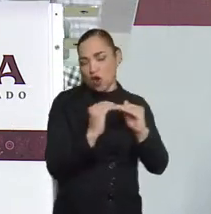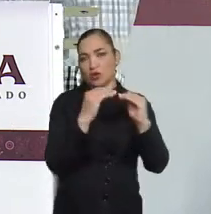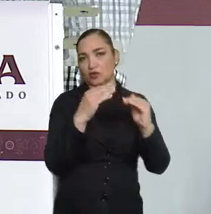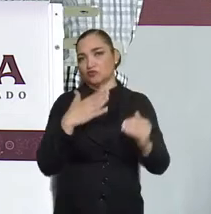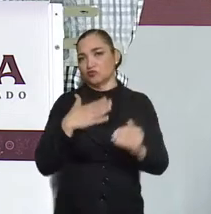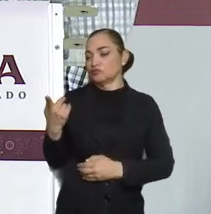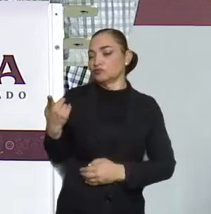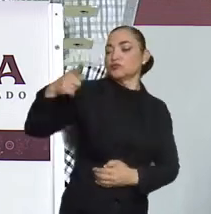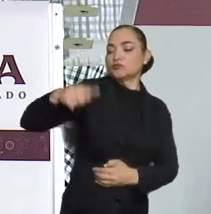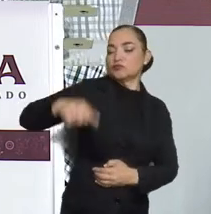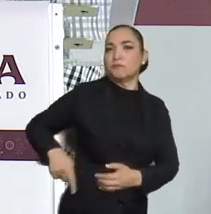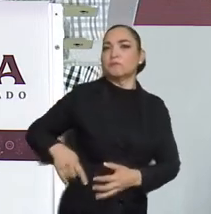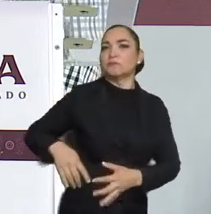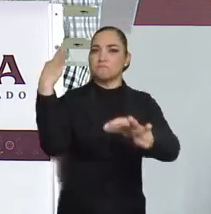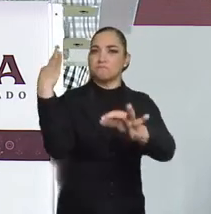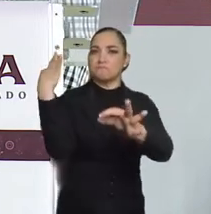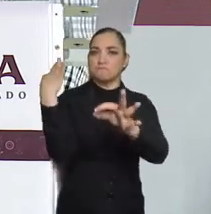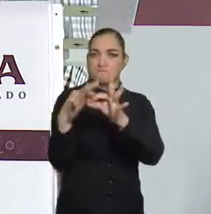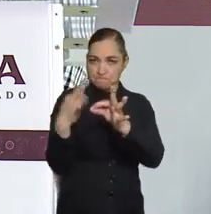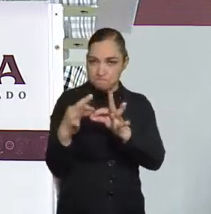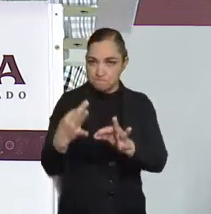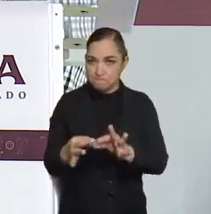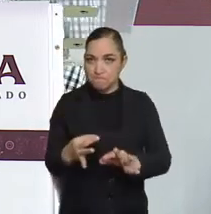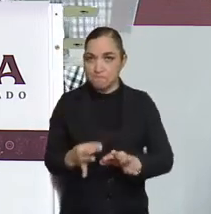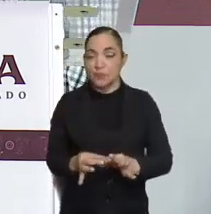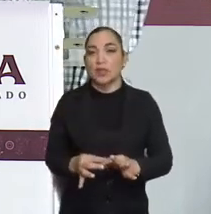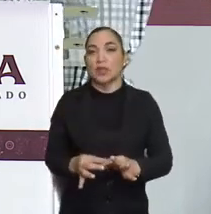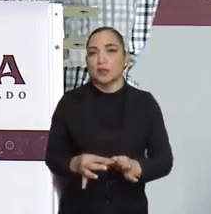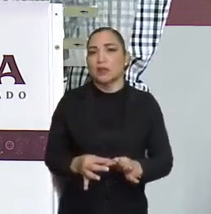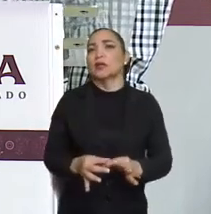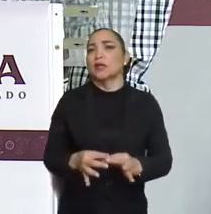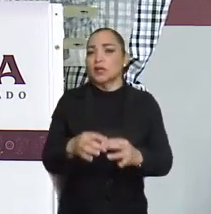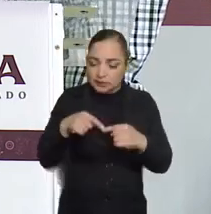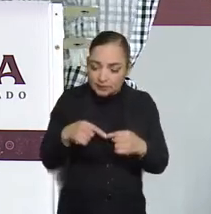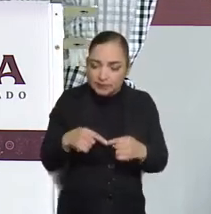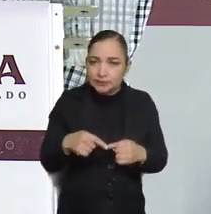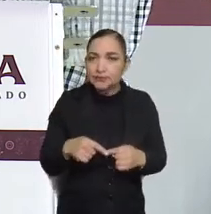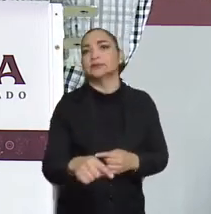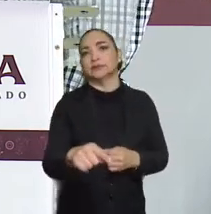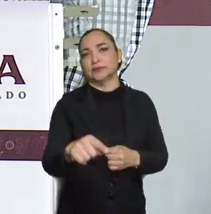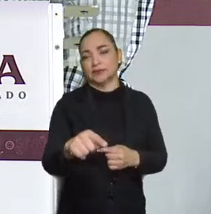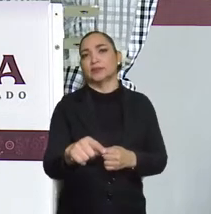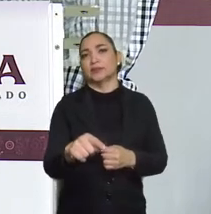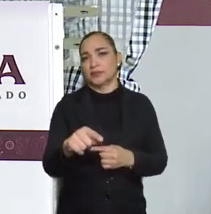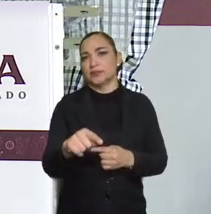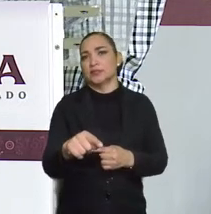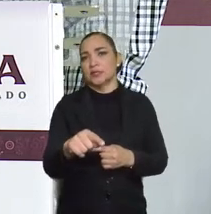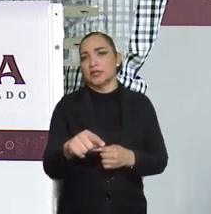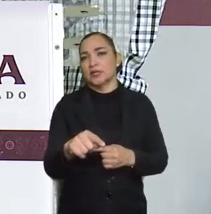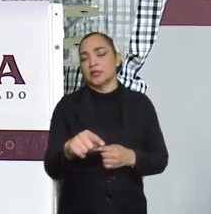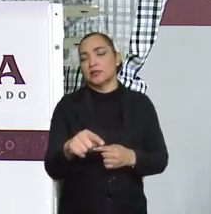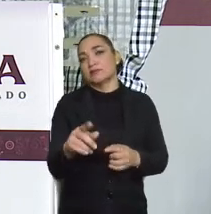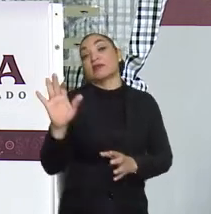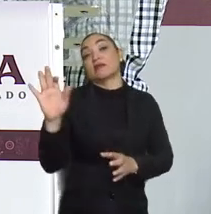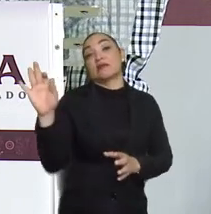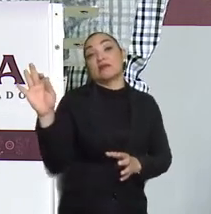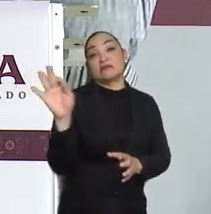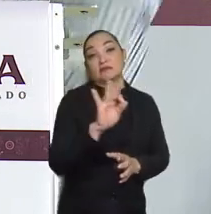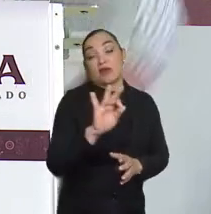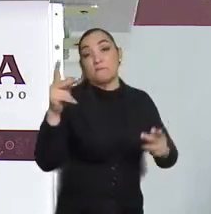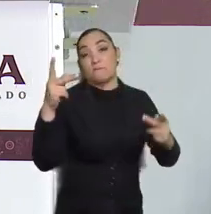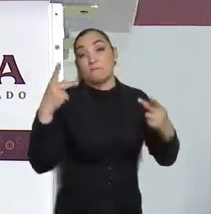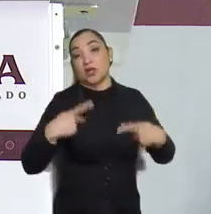se ha cumplido y siguen apareciendo muy probable innombrables, pero si son